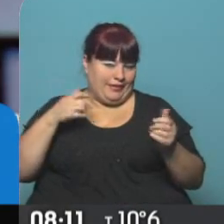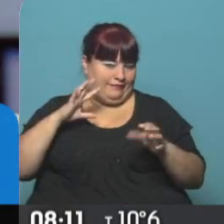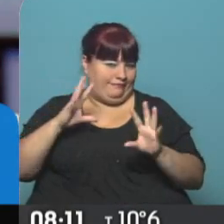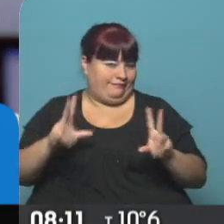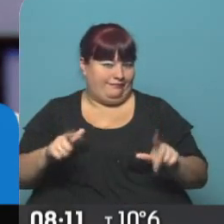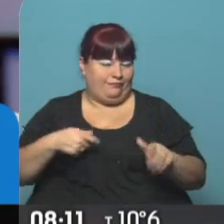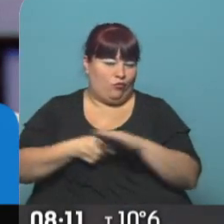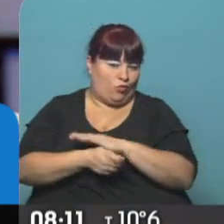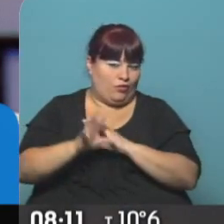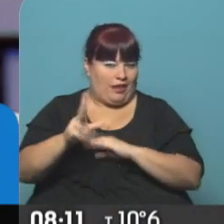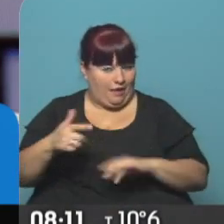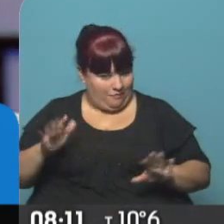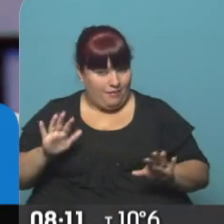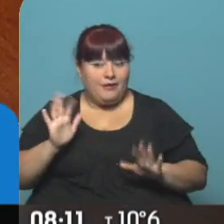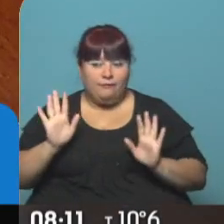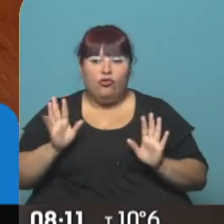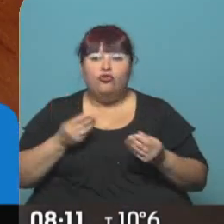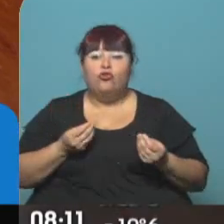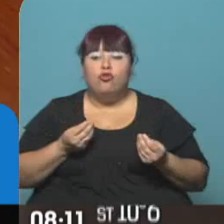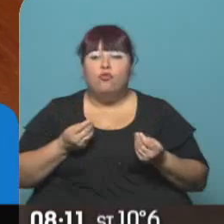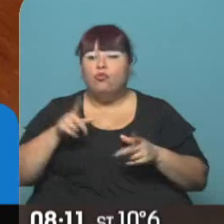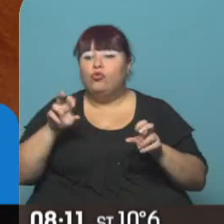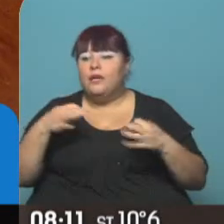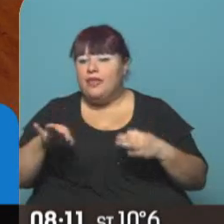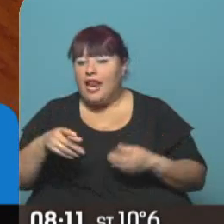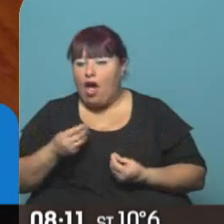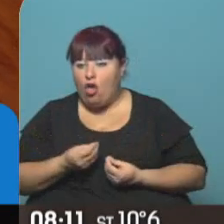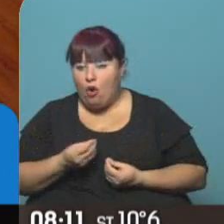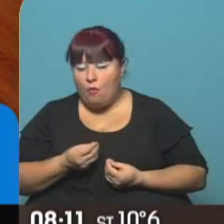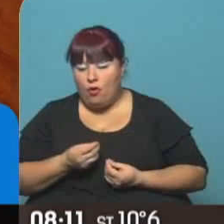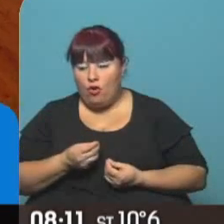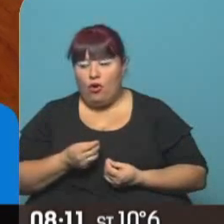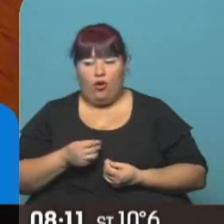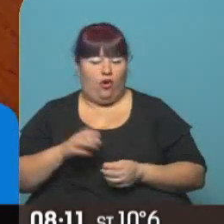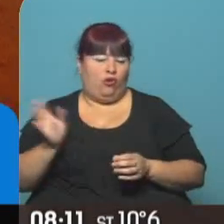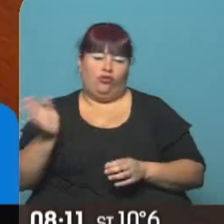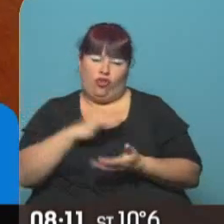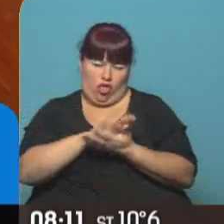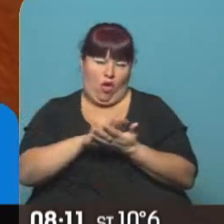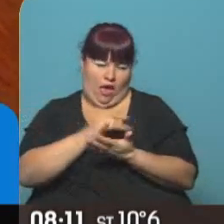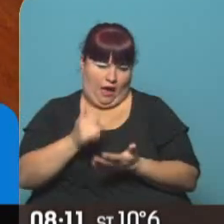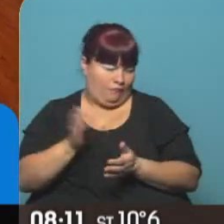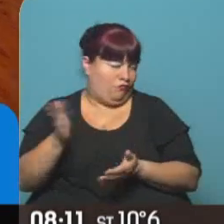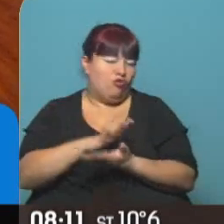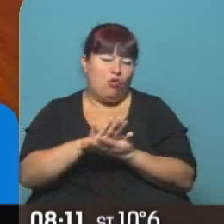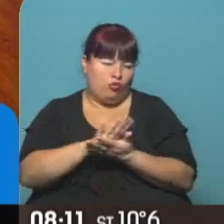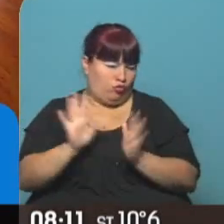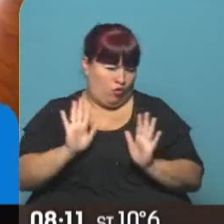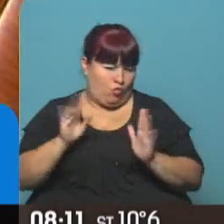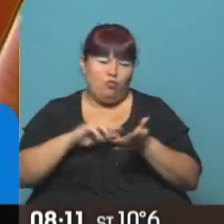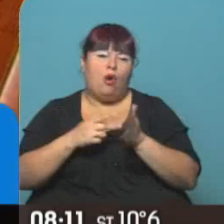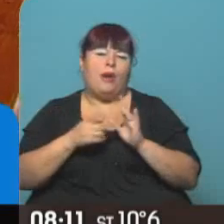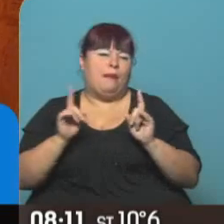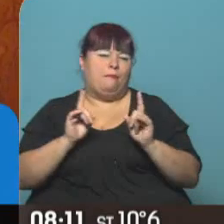mano y hacer trampas así es con temas y delicado todo todo se arregla bien todo se arregla no existe un